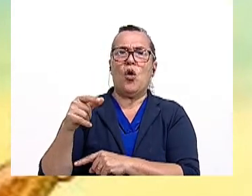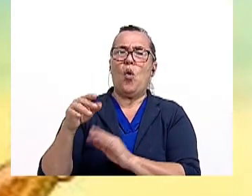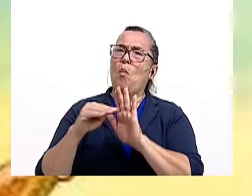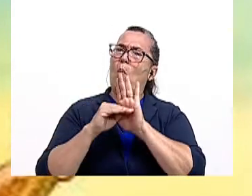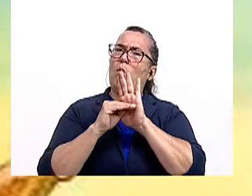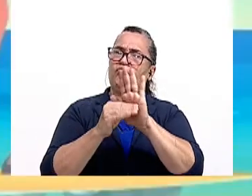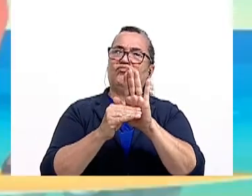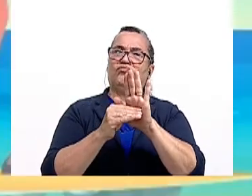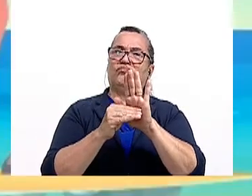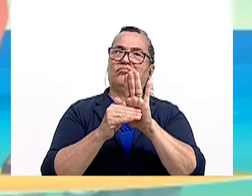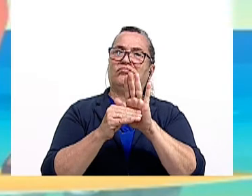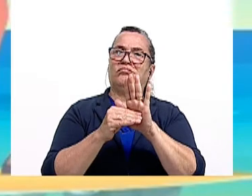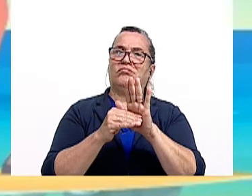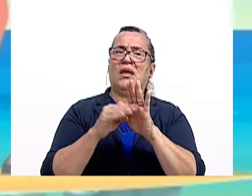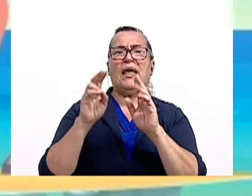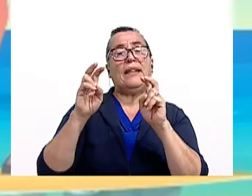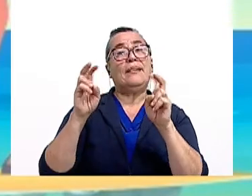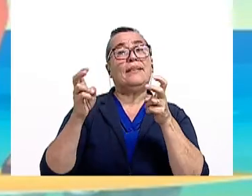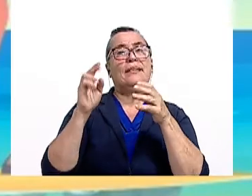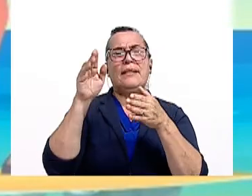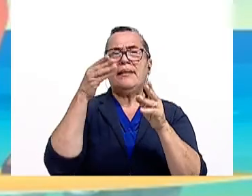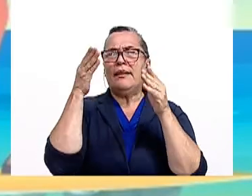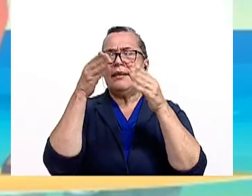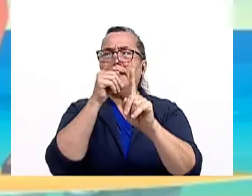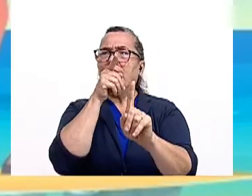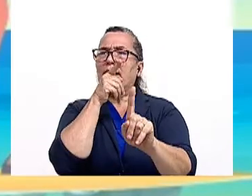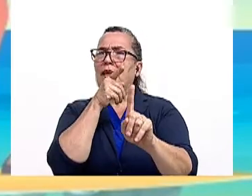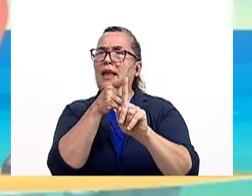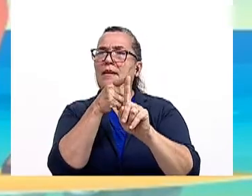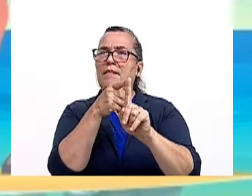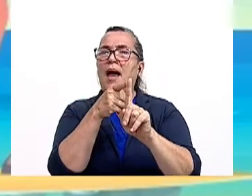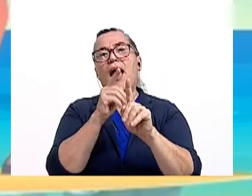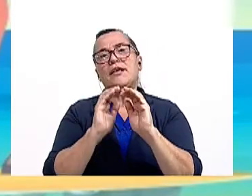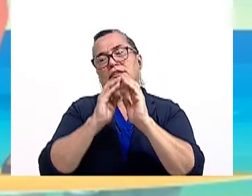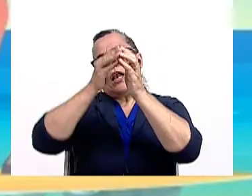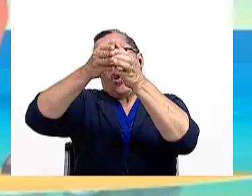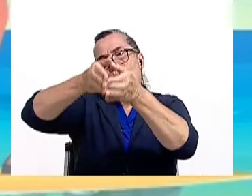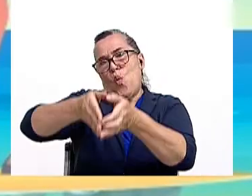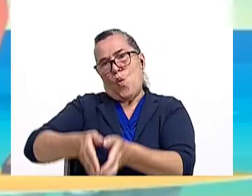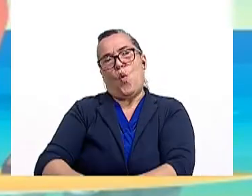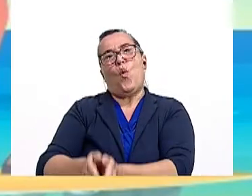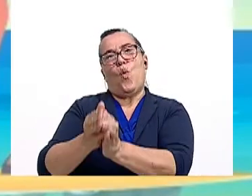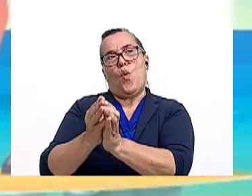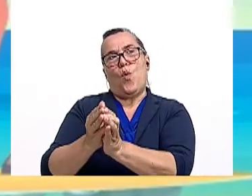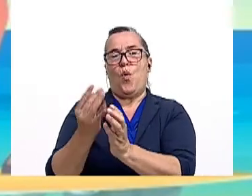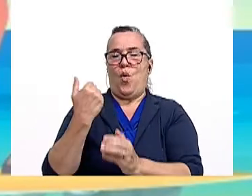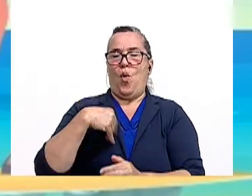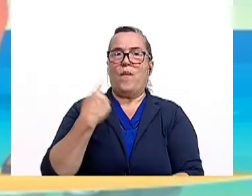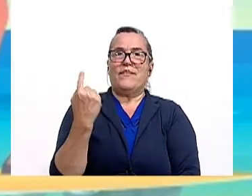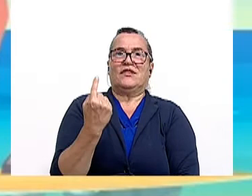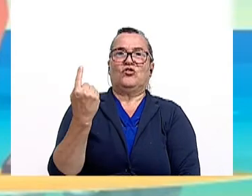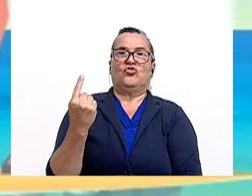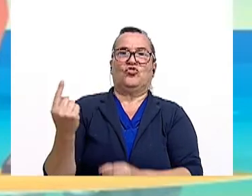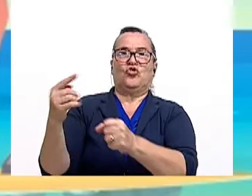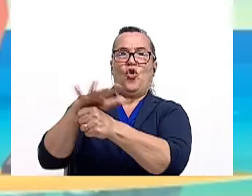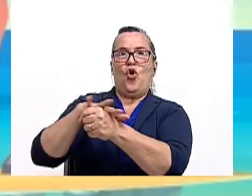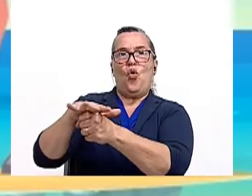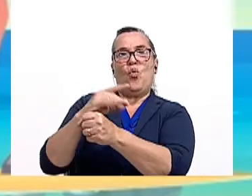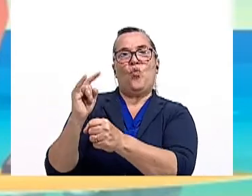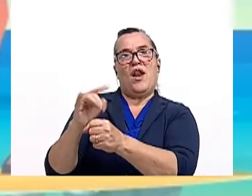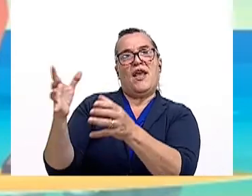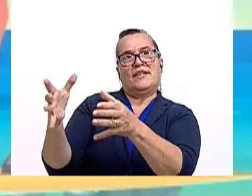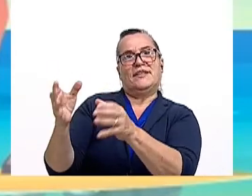modelo, cuyo tema central es el naufragio, es decir, el hombre solo en una